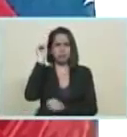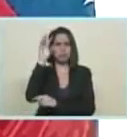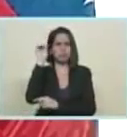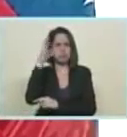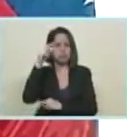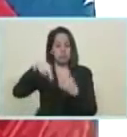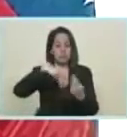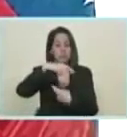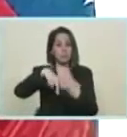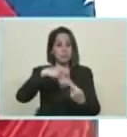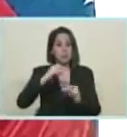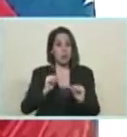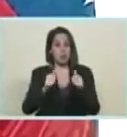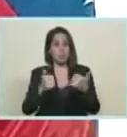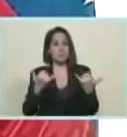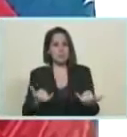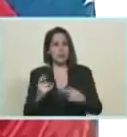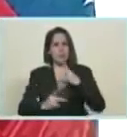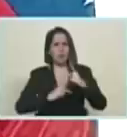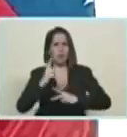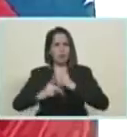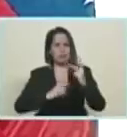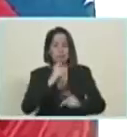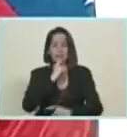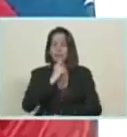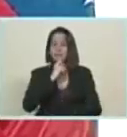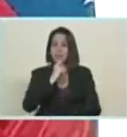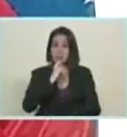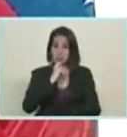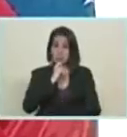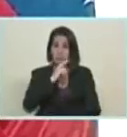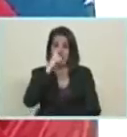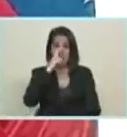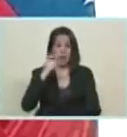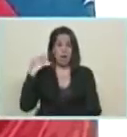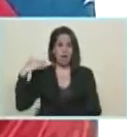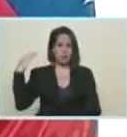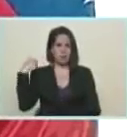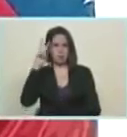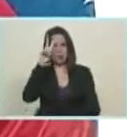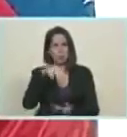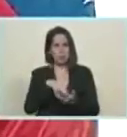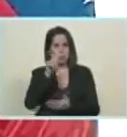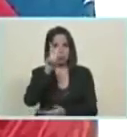revolucionaria para que iniciara un proceso difícil por allá en el año 2002.